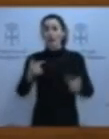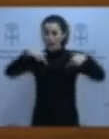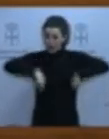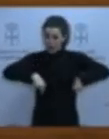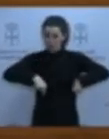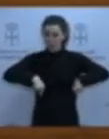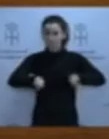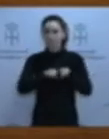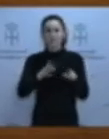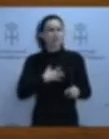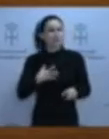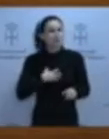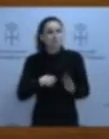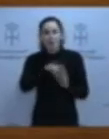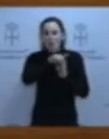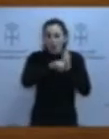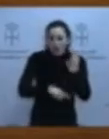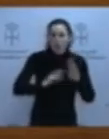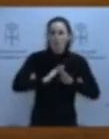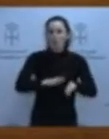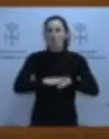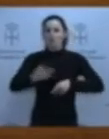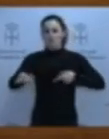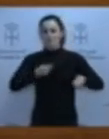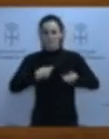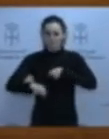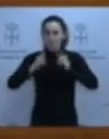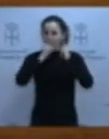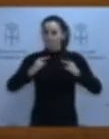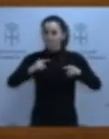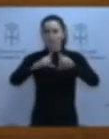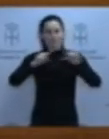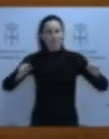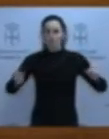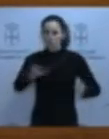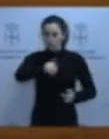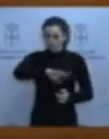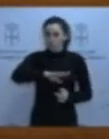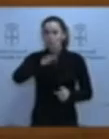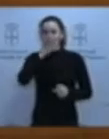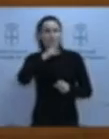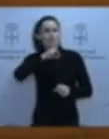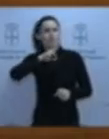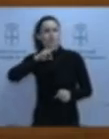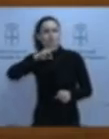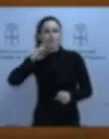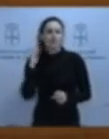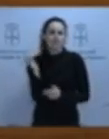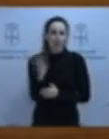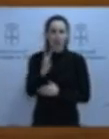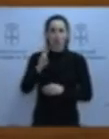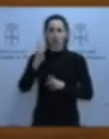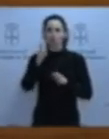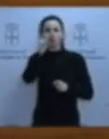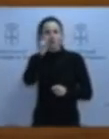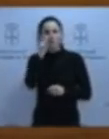no se hayan habilitado medidas suficientes para hacer que los mercados asturianos en su conjunto sean un valor turístico institucional que